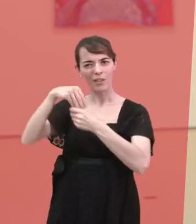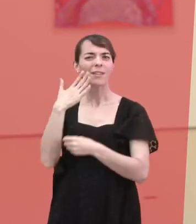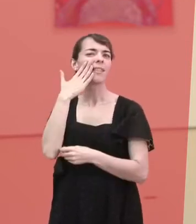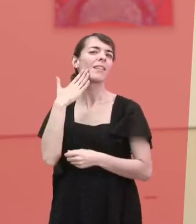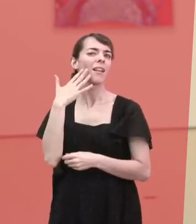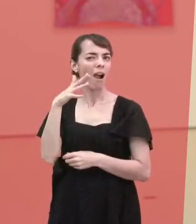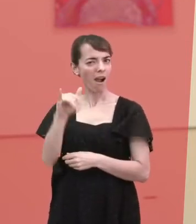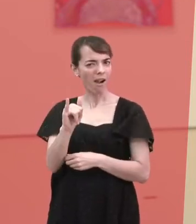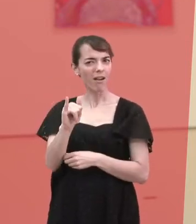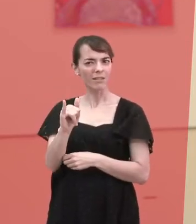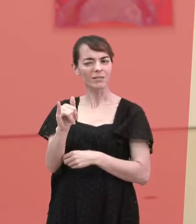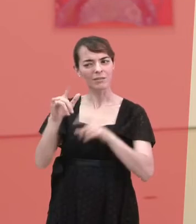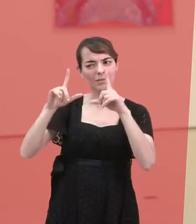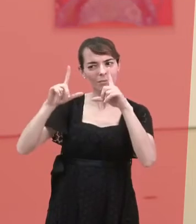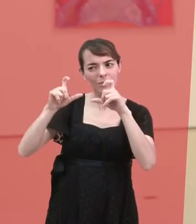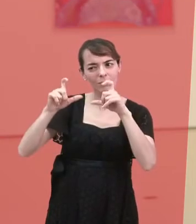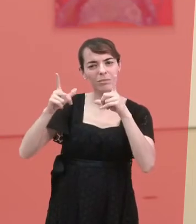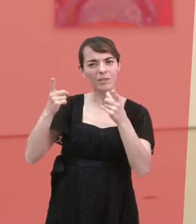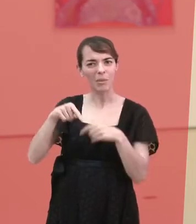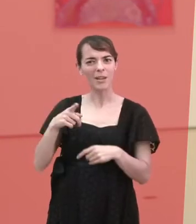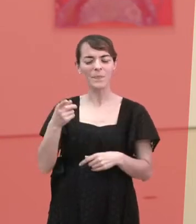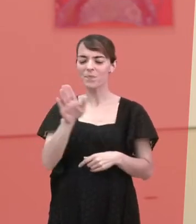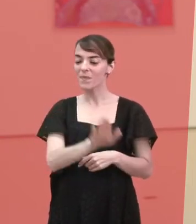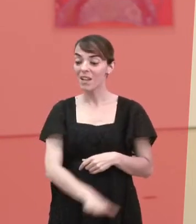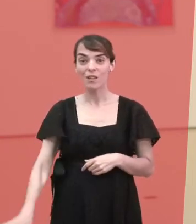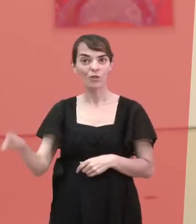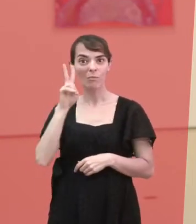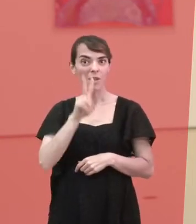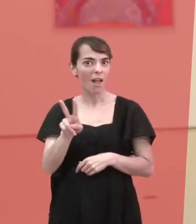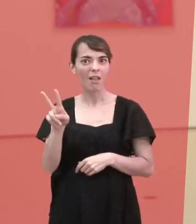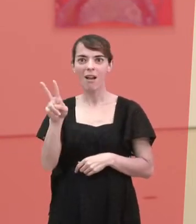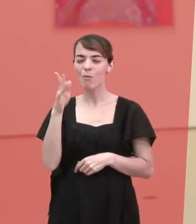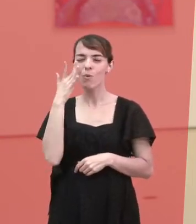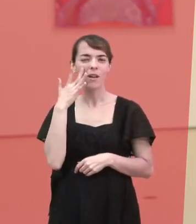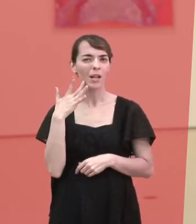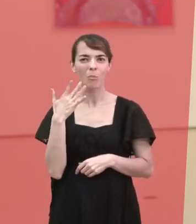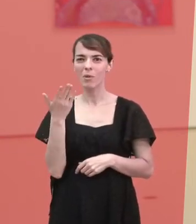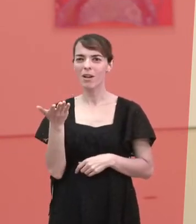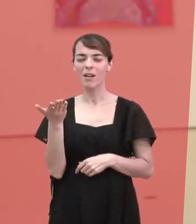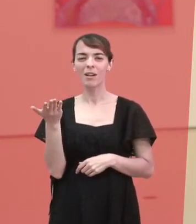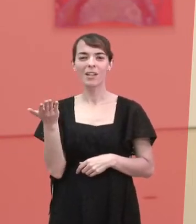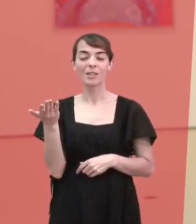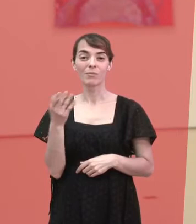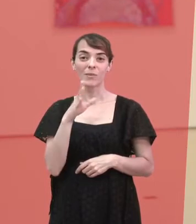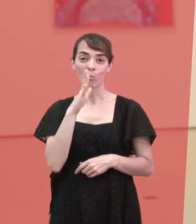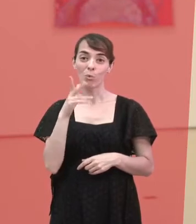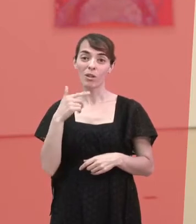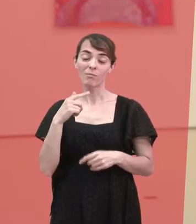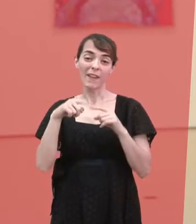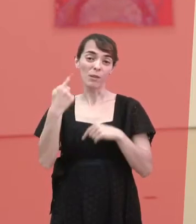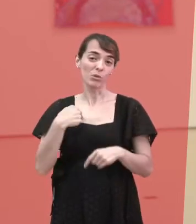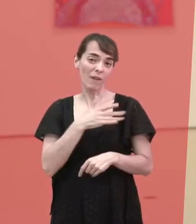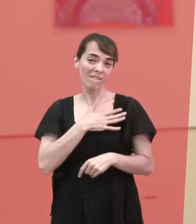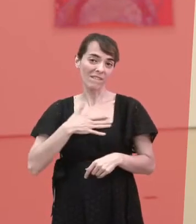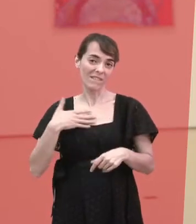pues aquellas personas pues tenían, la mirada de los niños que era muy limpia. Y porque quería hacer un